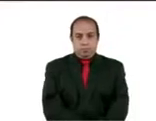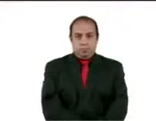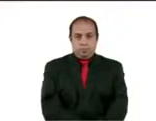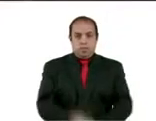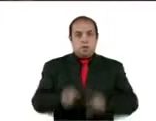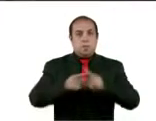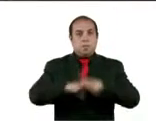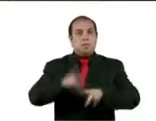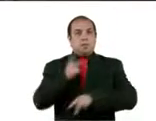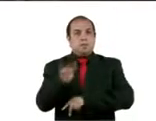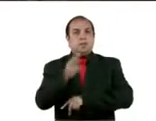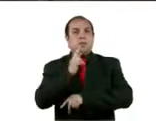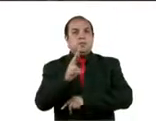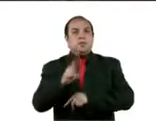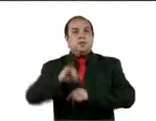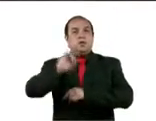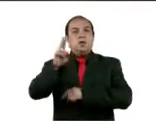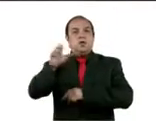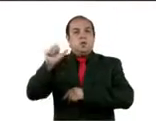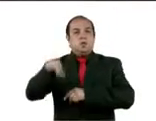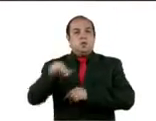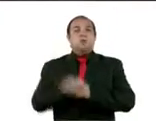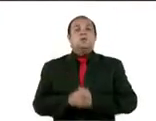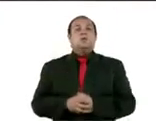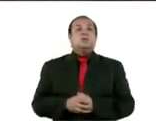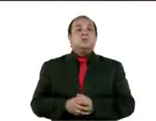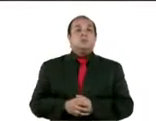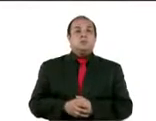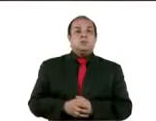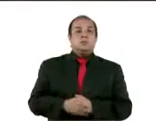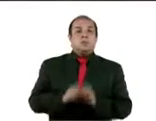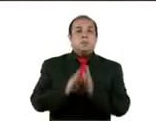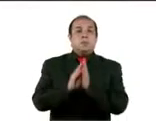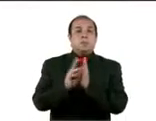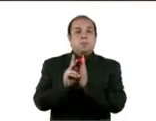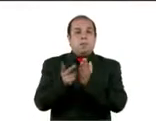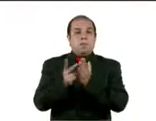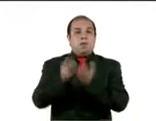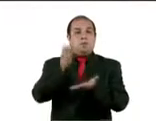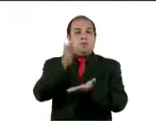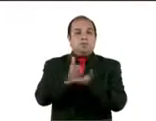Iniciamos sesión de preguntas y respuestas con Juan Raimundo Hernández del diario Basta.